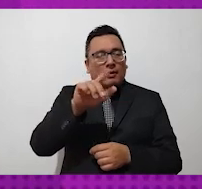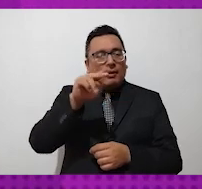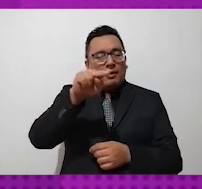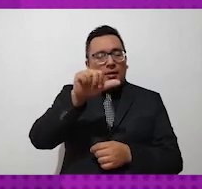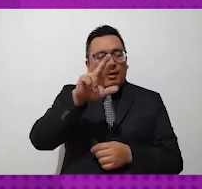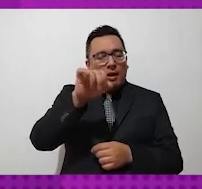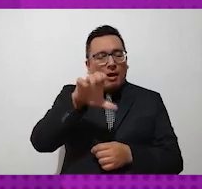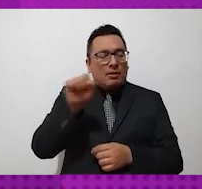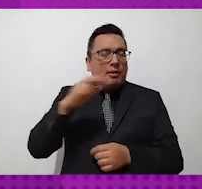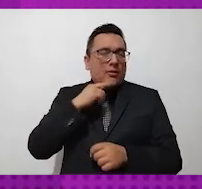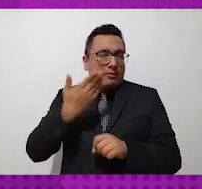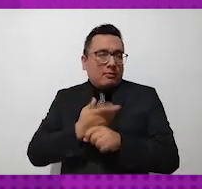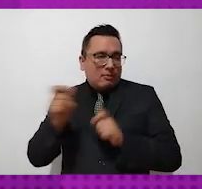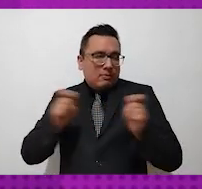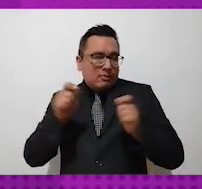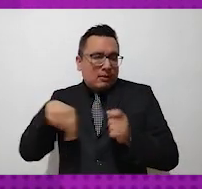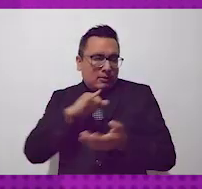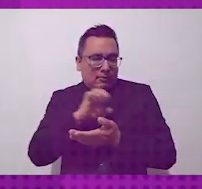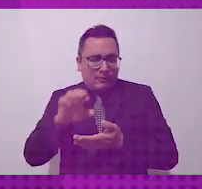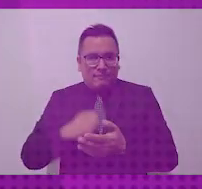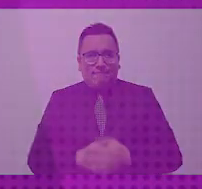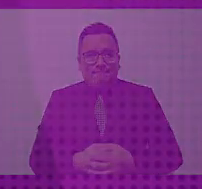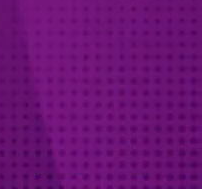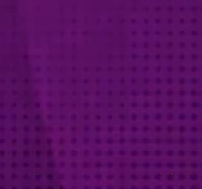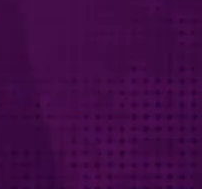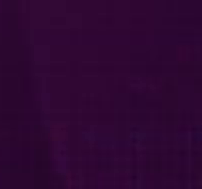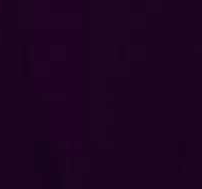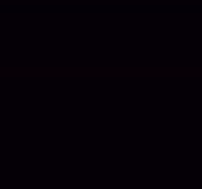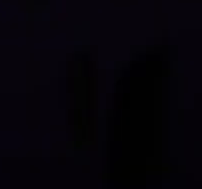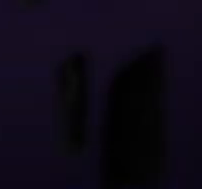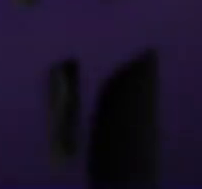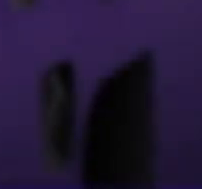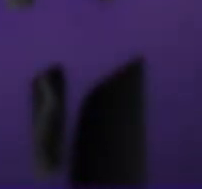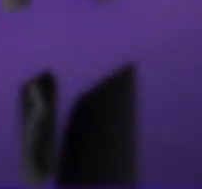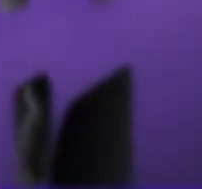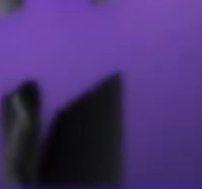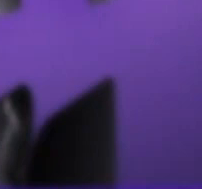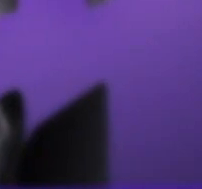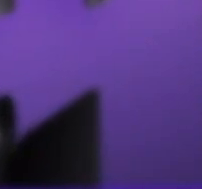Cisneros, Contralora Interna del Instituto Electoral de Coahuila. Ya volvemos.